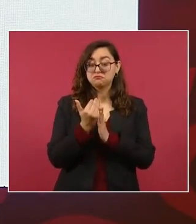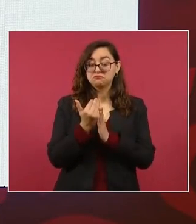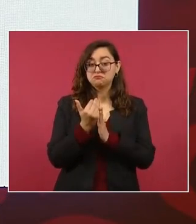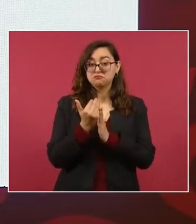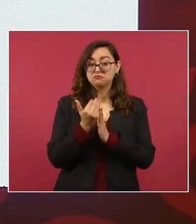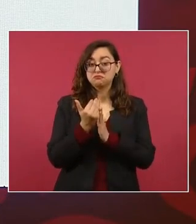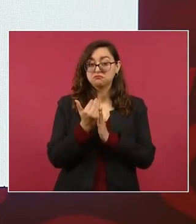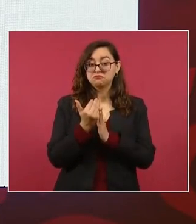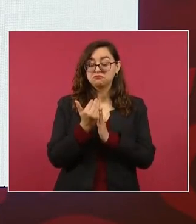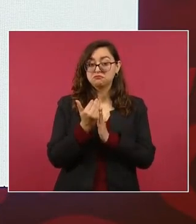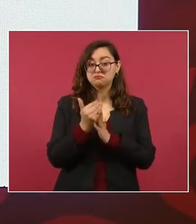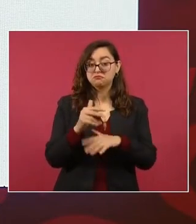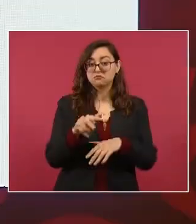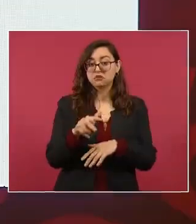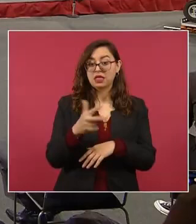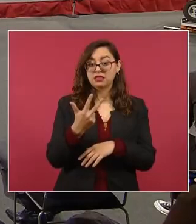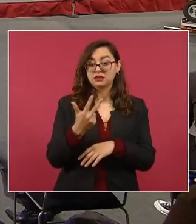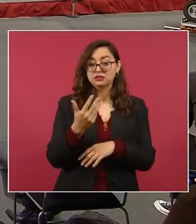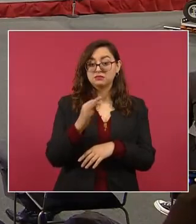13%.